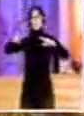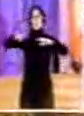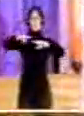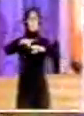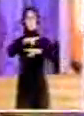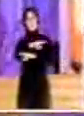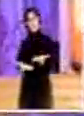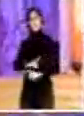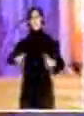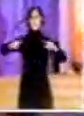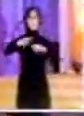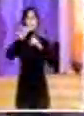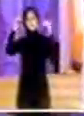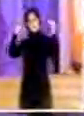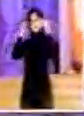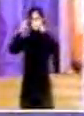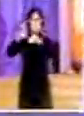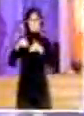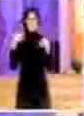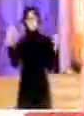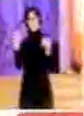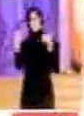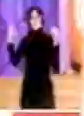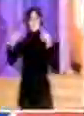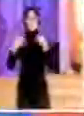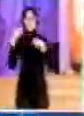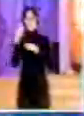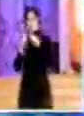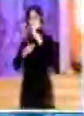recorte? Solo piensa hacer los sobres, nuestra muerte.